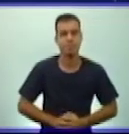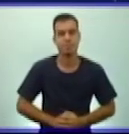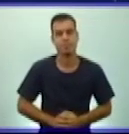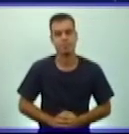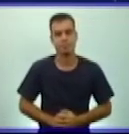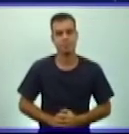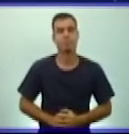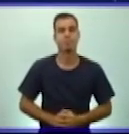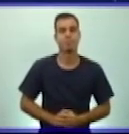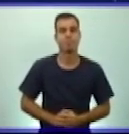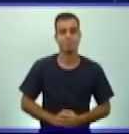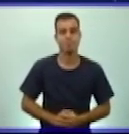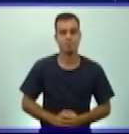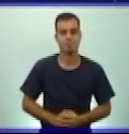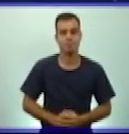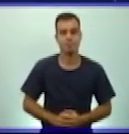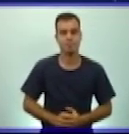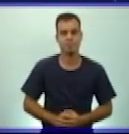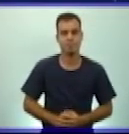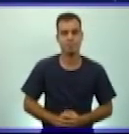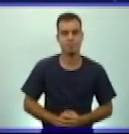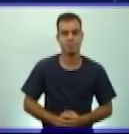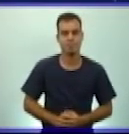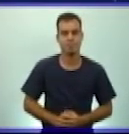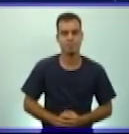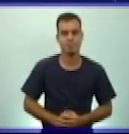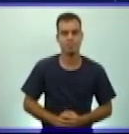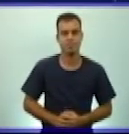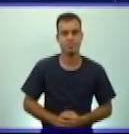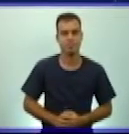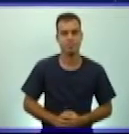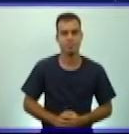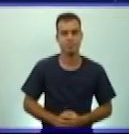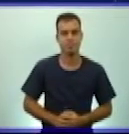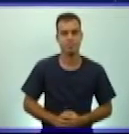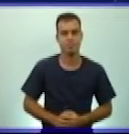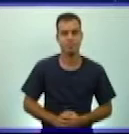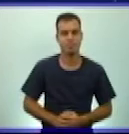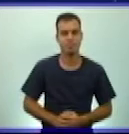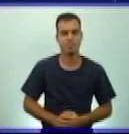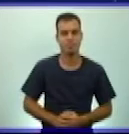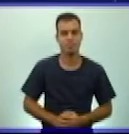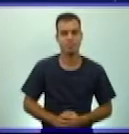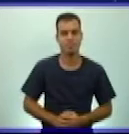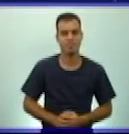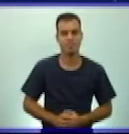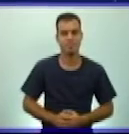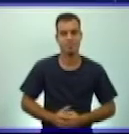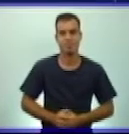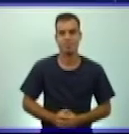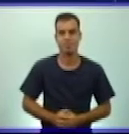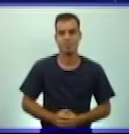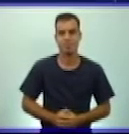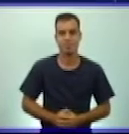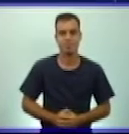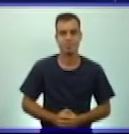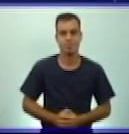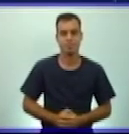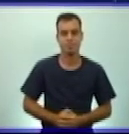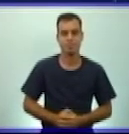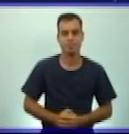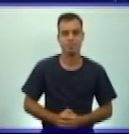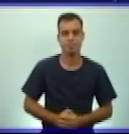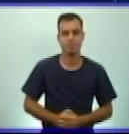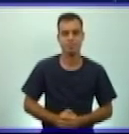las cuales se transforma y se transmite la energía. Calor,